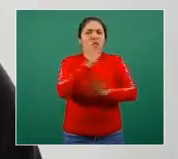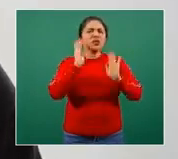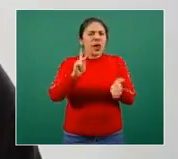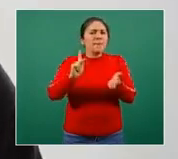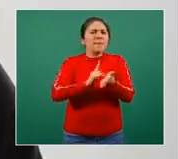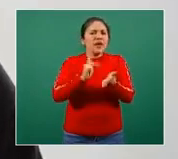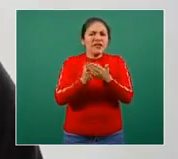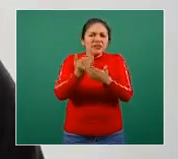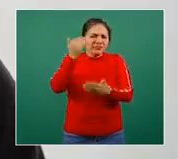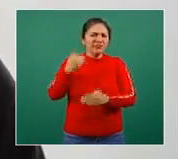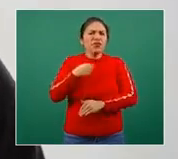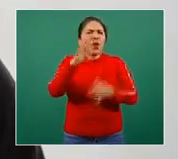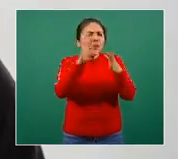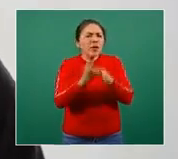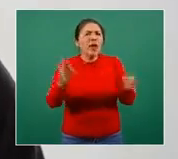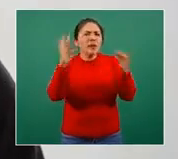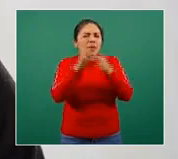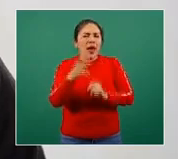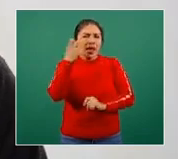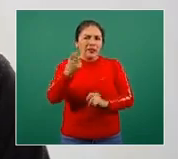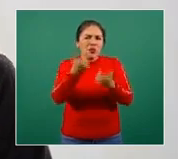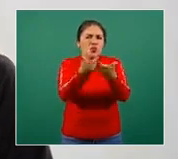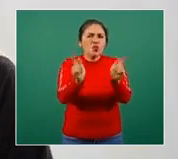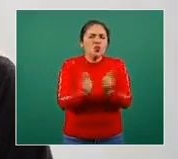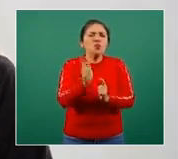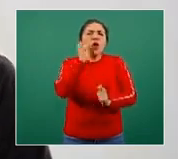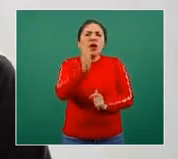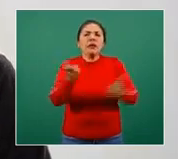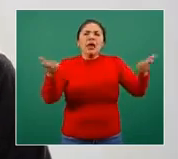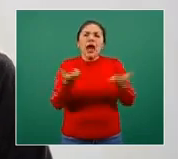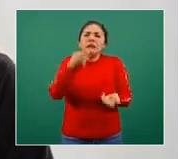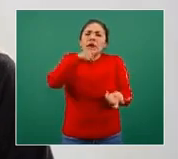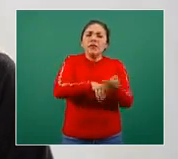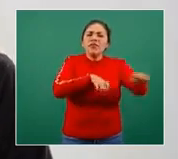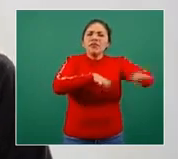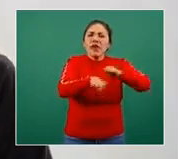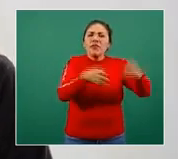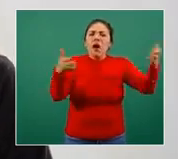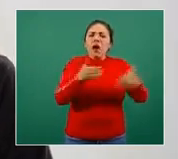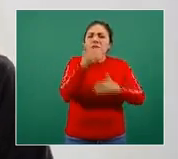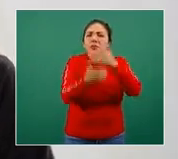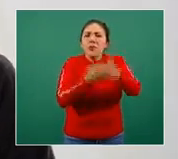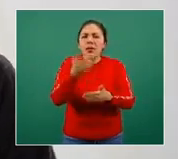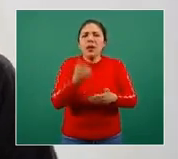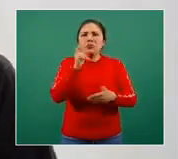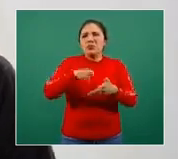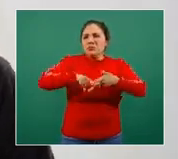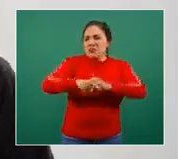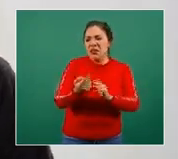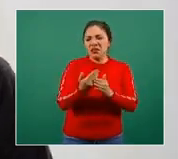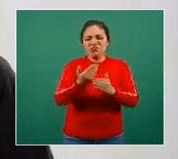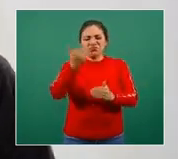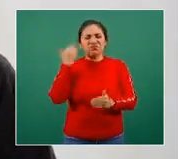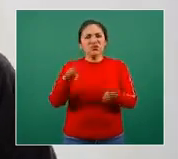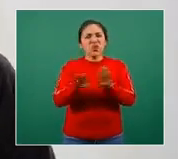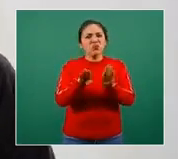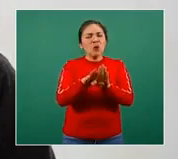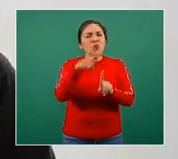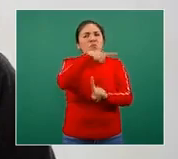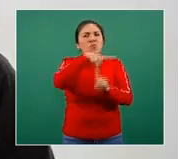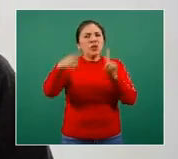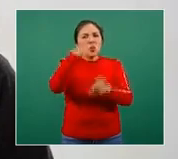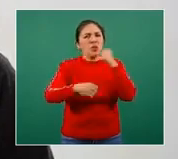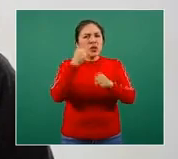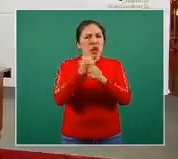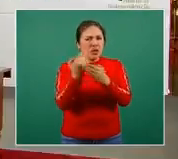hablado mucho de este grupo técnico asesor y del trabajo que ha venido realizando desde mediados prácticamente del año